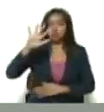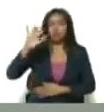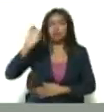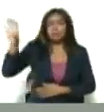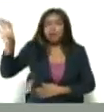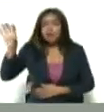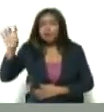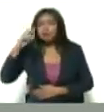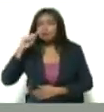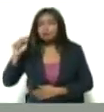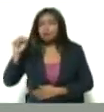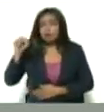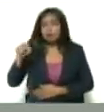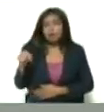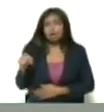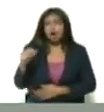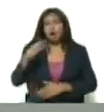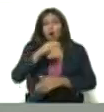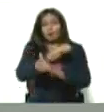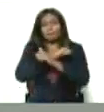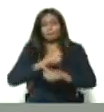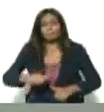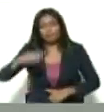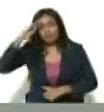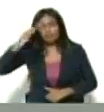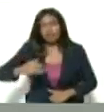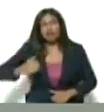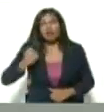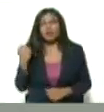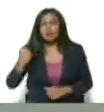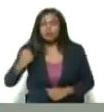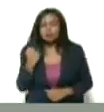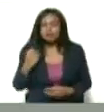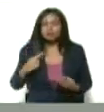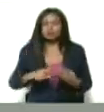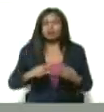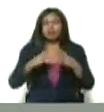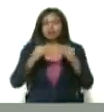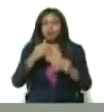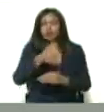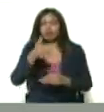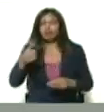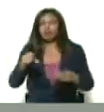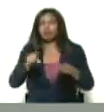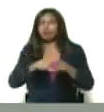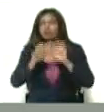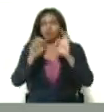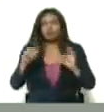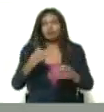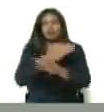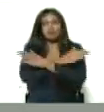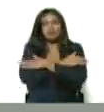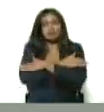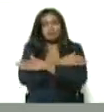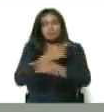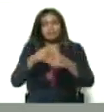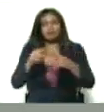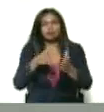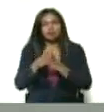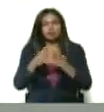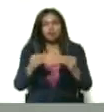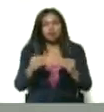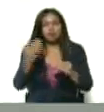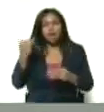salud, a los militares, a los policías, a todos felicitarlos, pero sobre todo a los que están en la